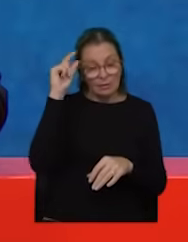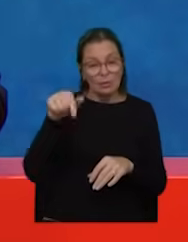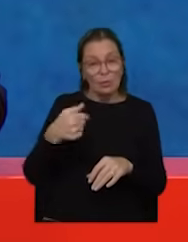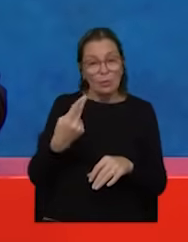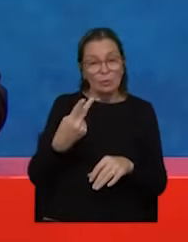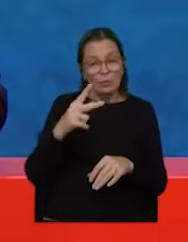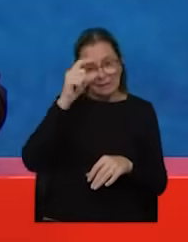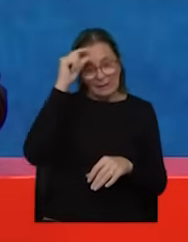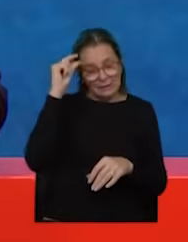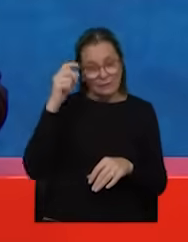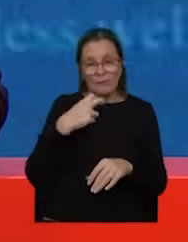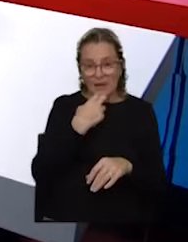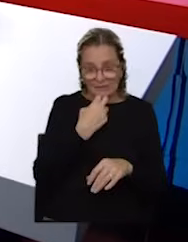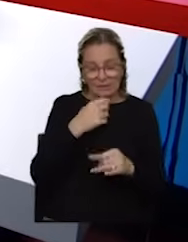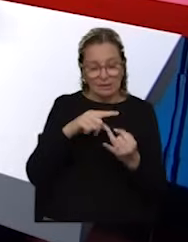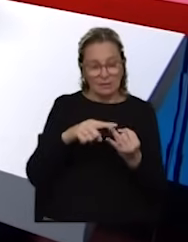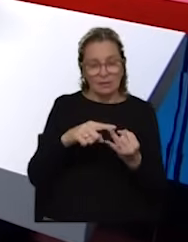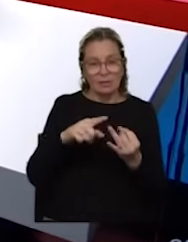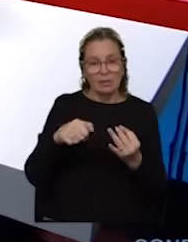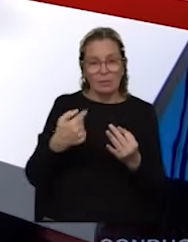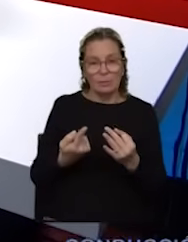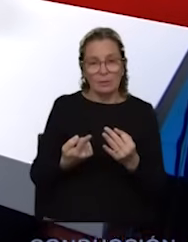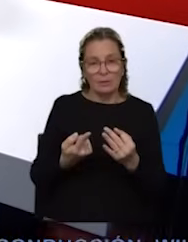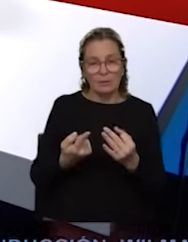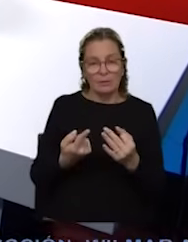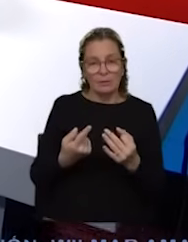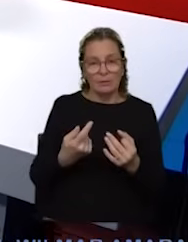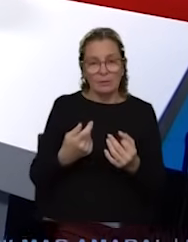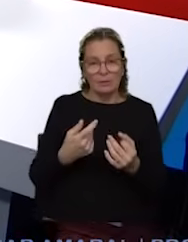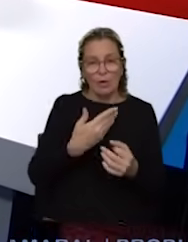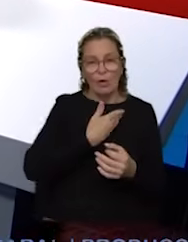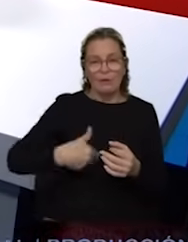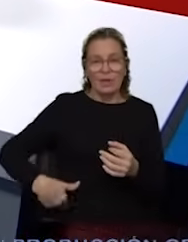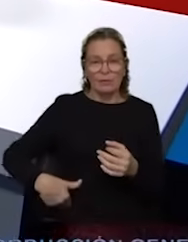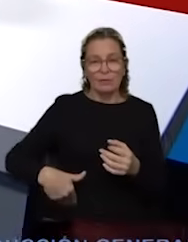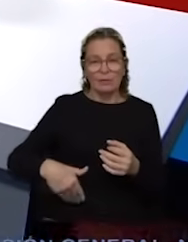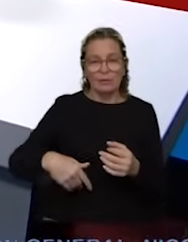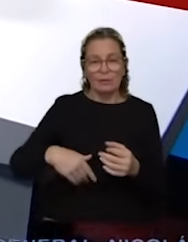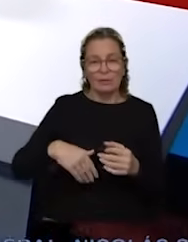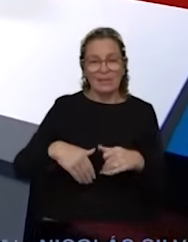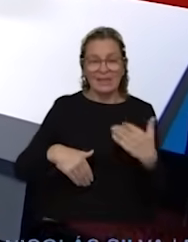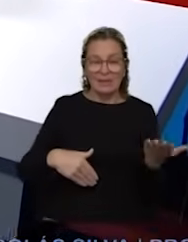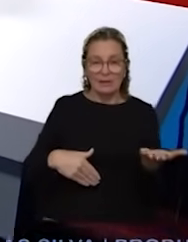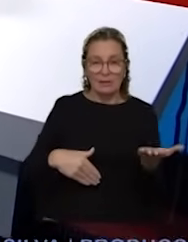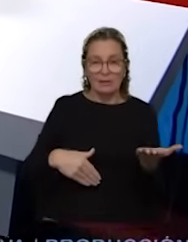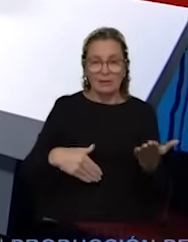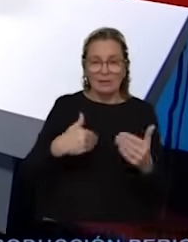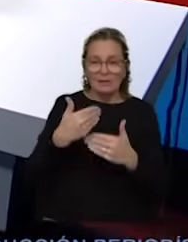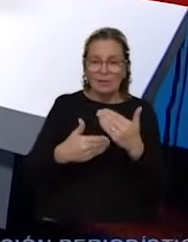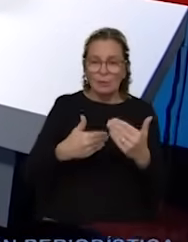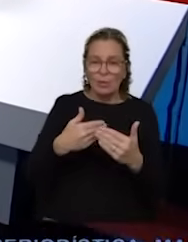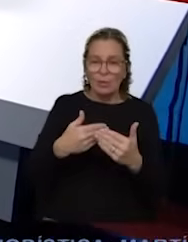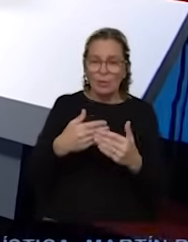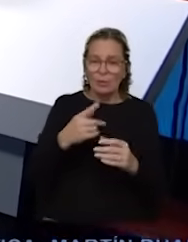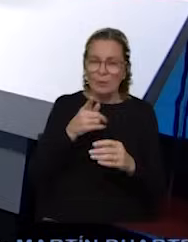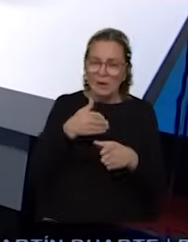de sanguinetti después vino Valle y después vino los gobiernos de izquierda y se mantuvo una línea